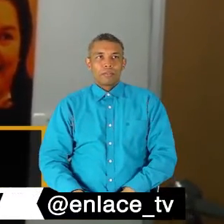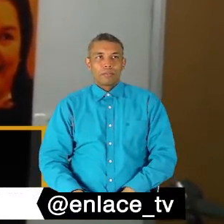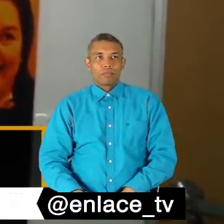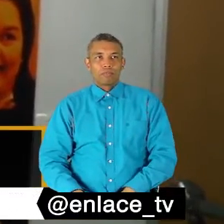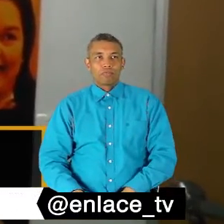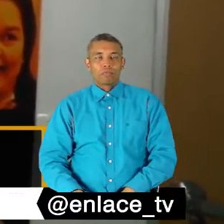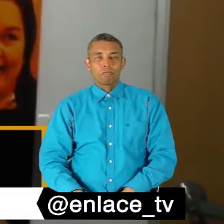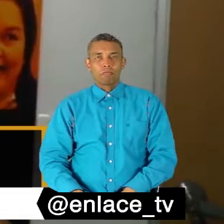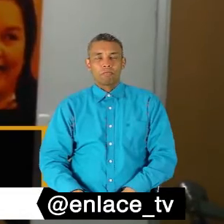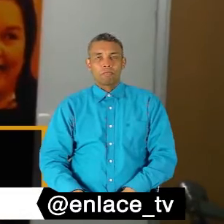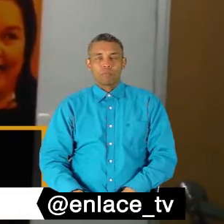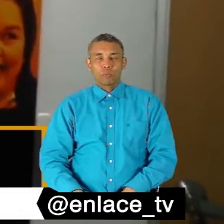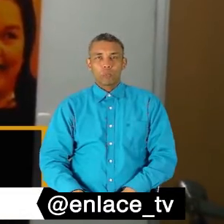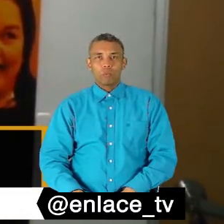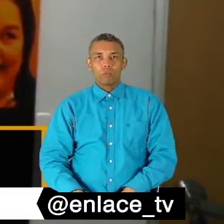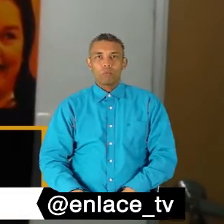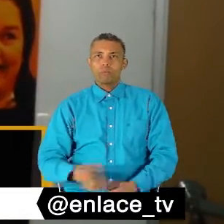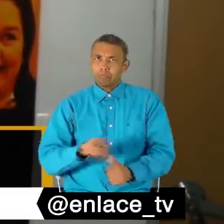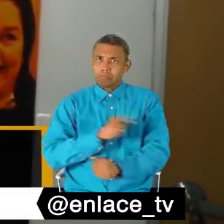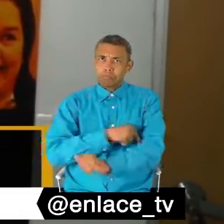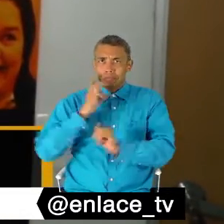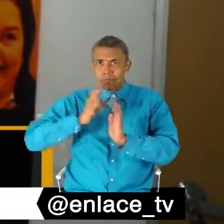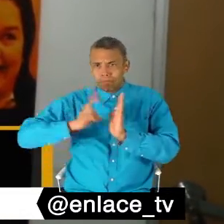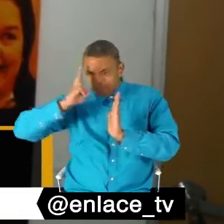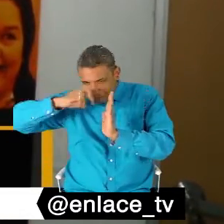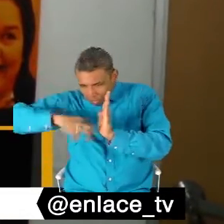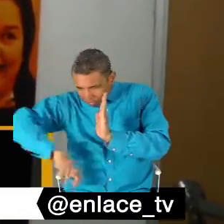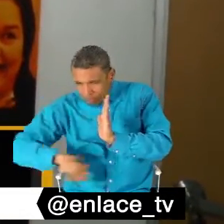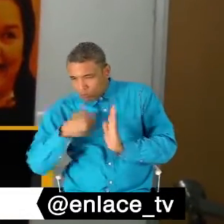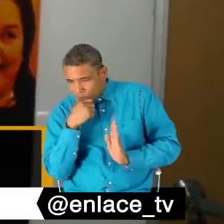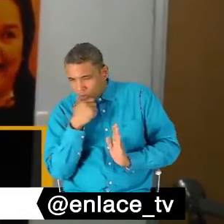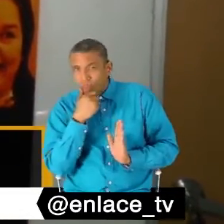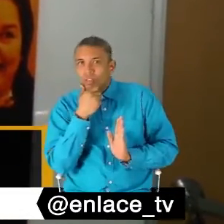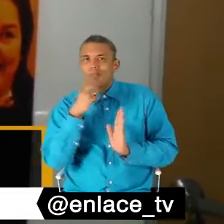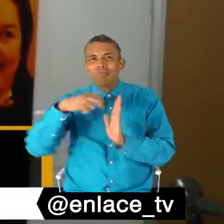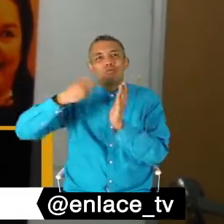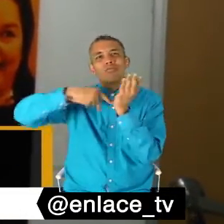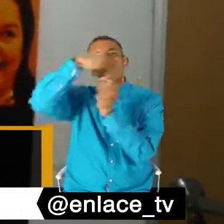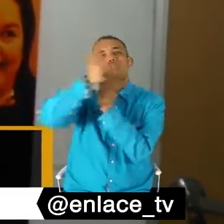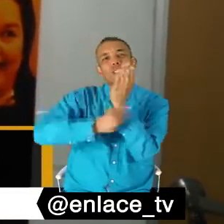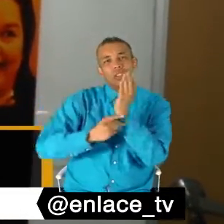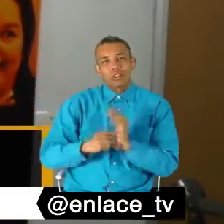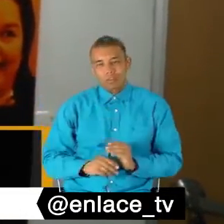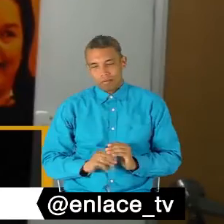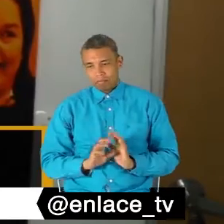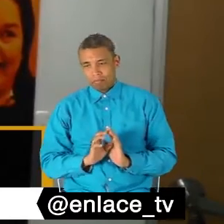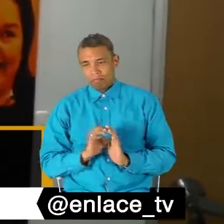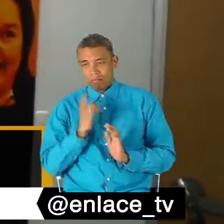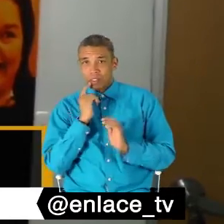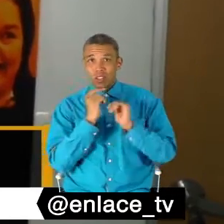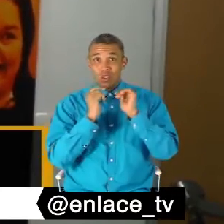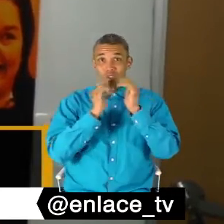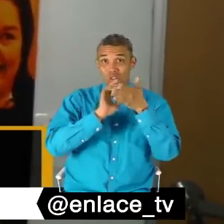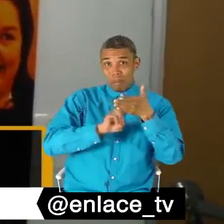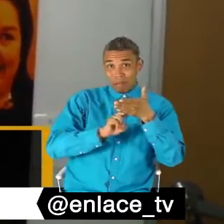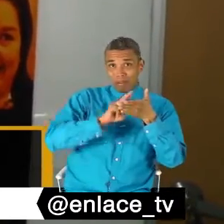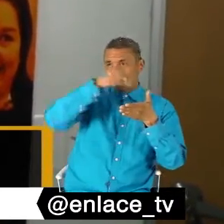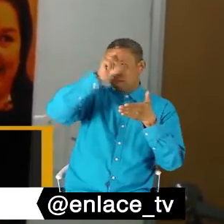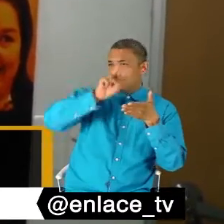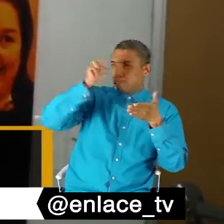serie de esculturas, de cuadros, de vinilos, que son aproximadamente 17, para que